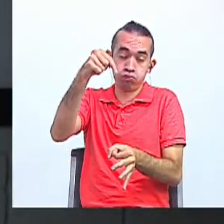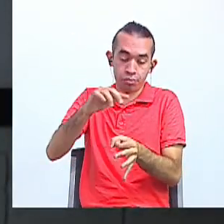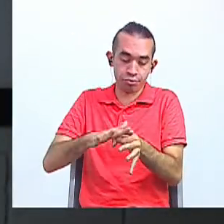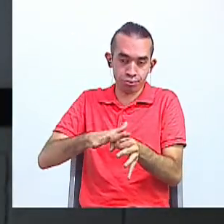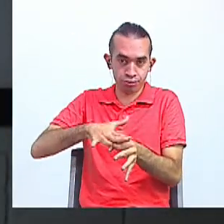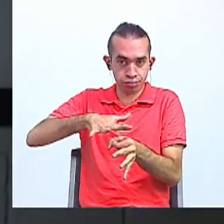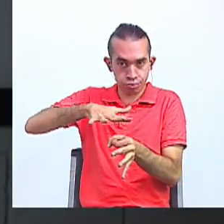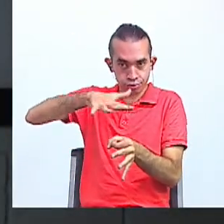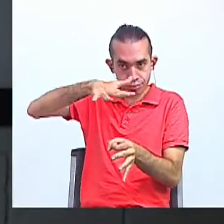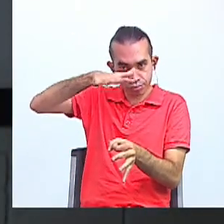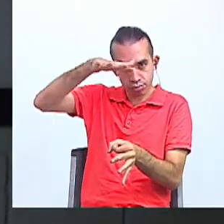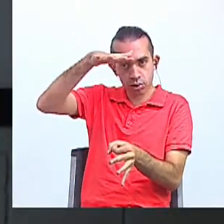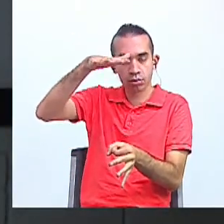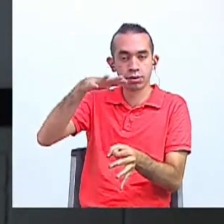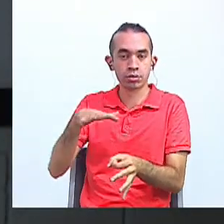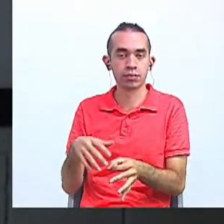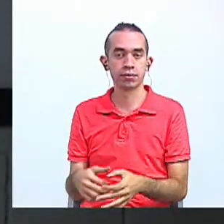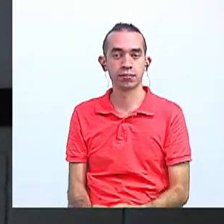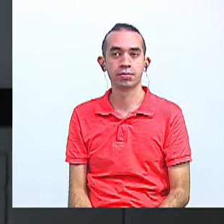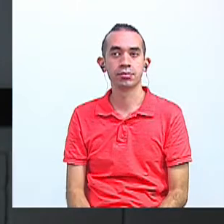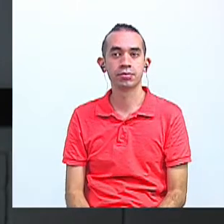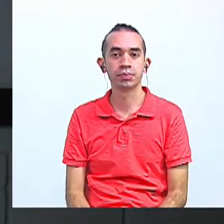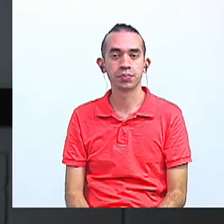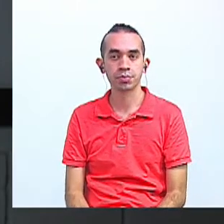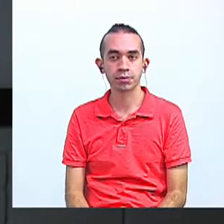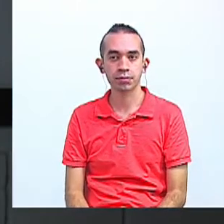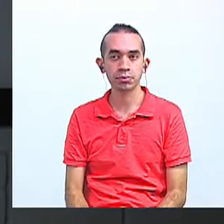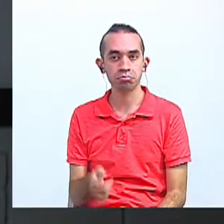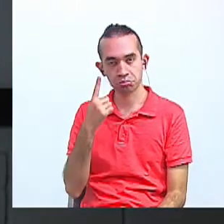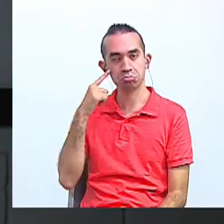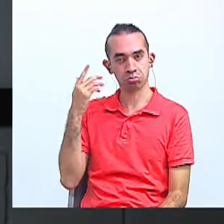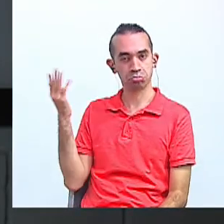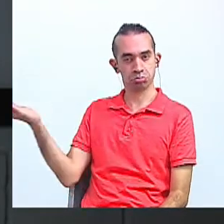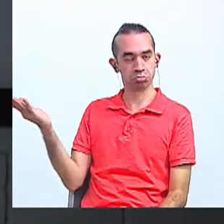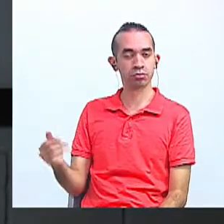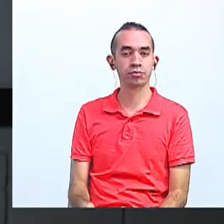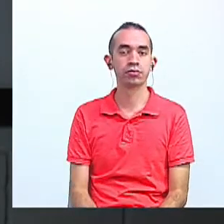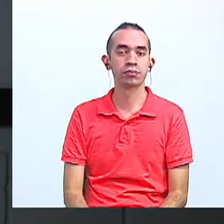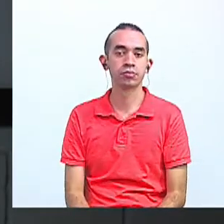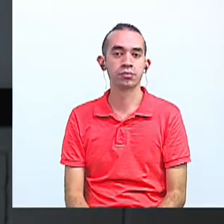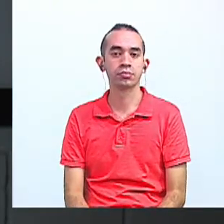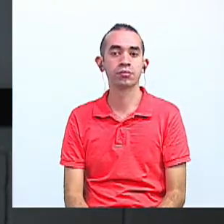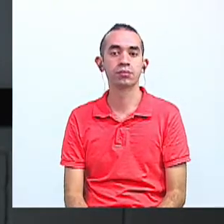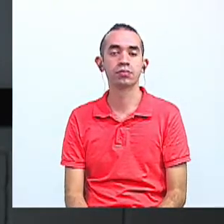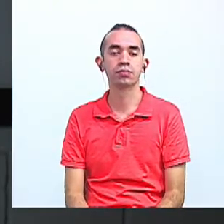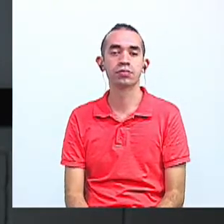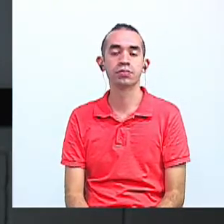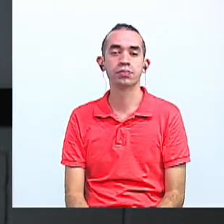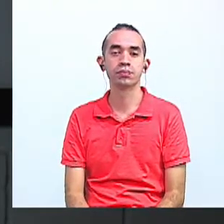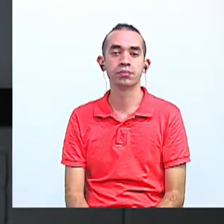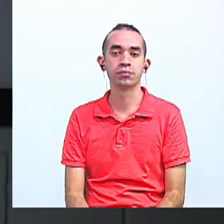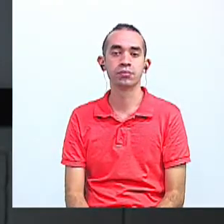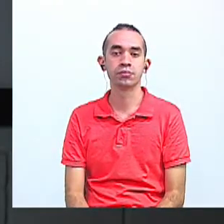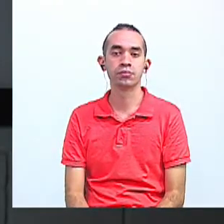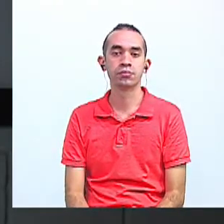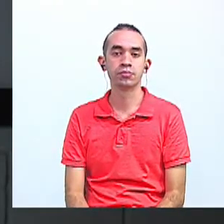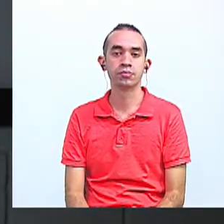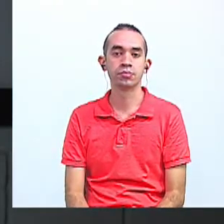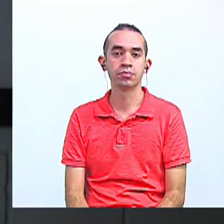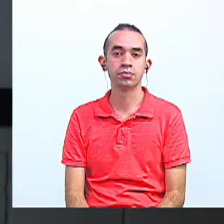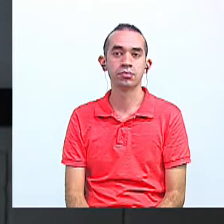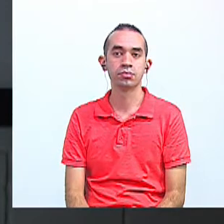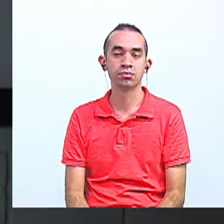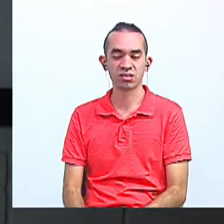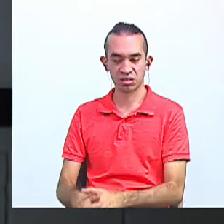el volumen total del fluido. Vamos a hacer aquí un pequeño trasvase. Esto es